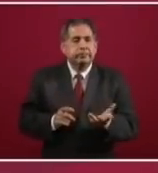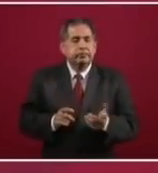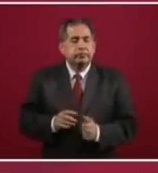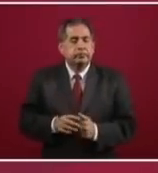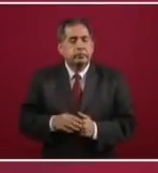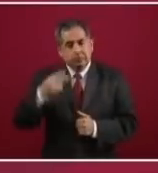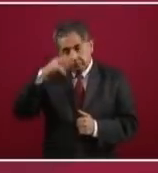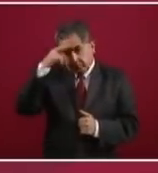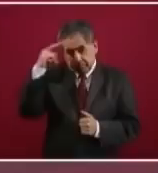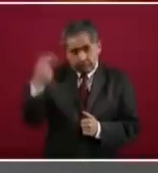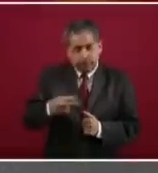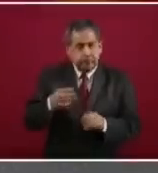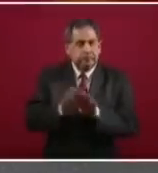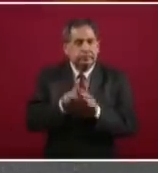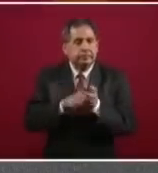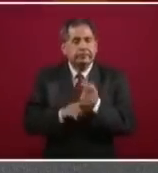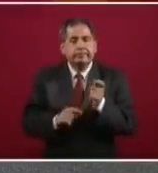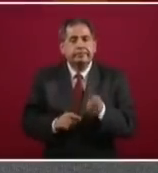México